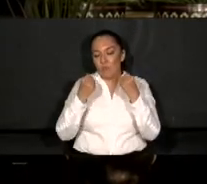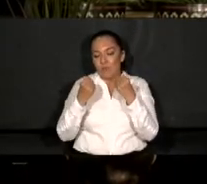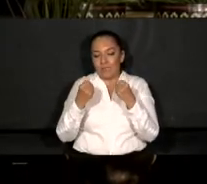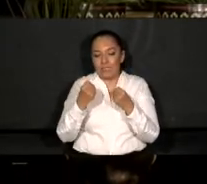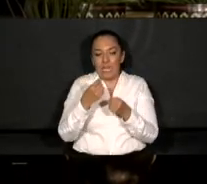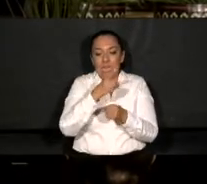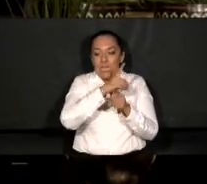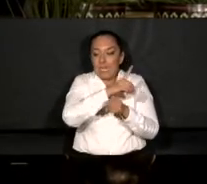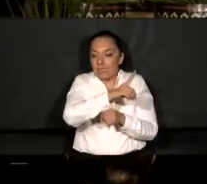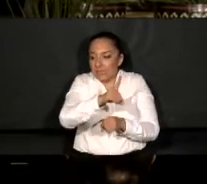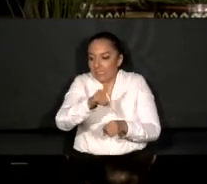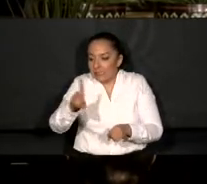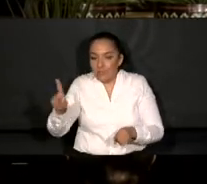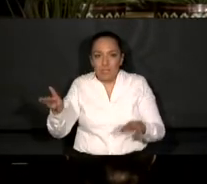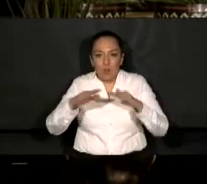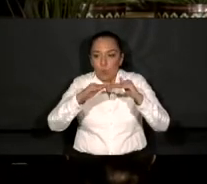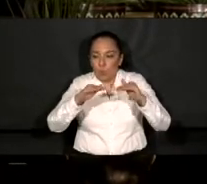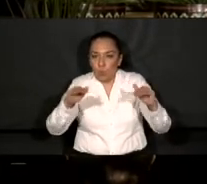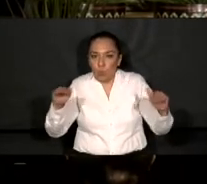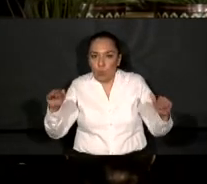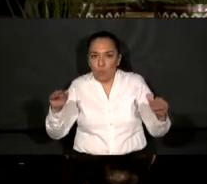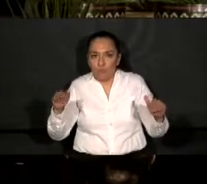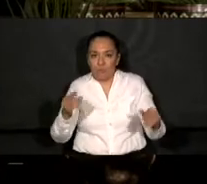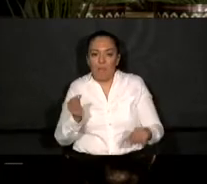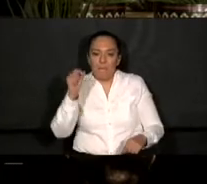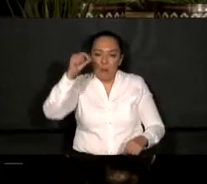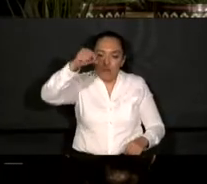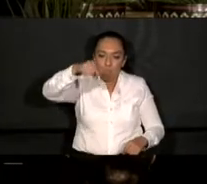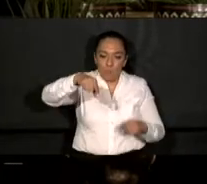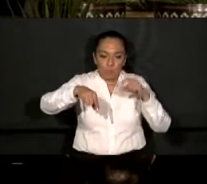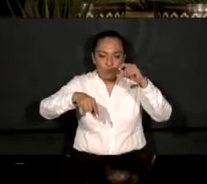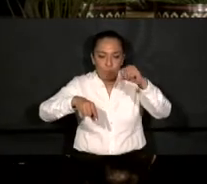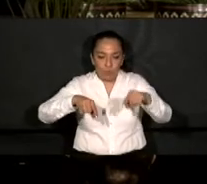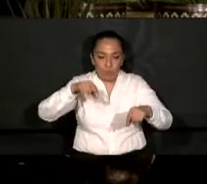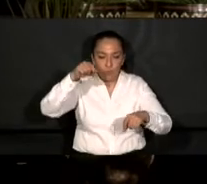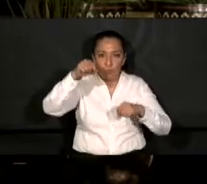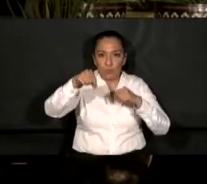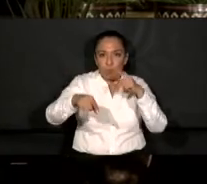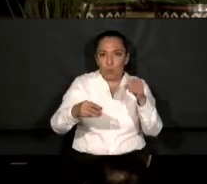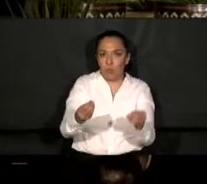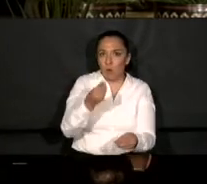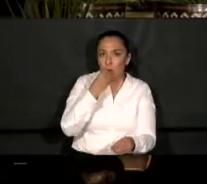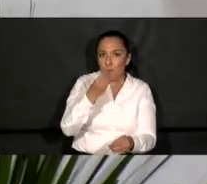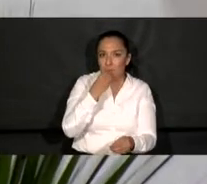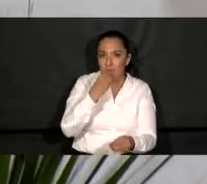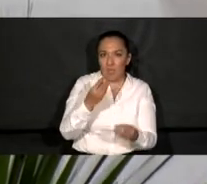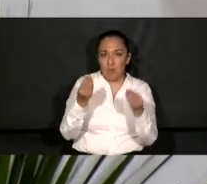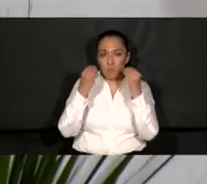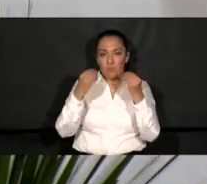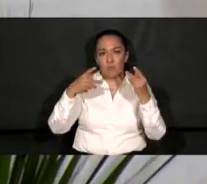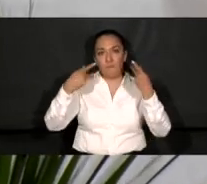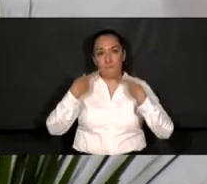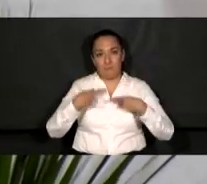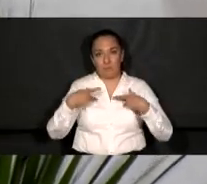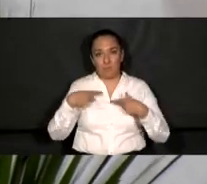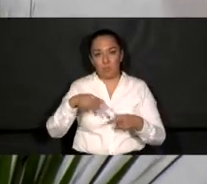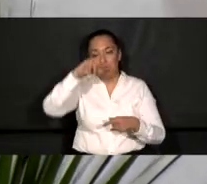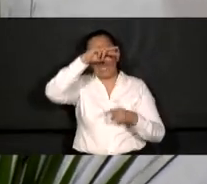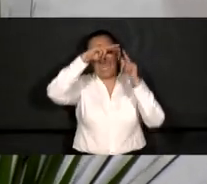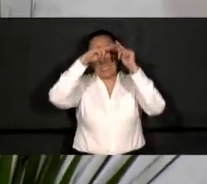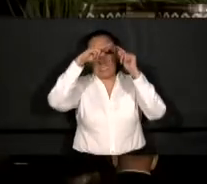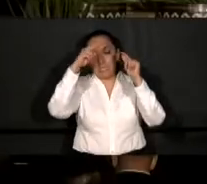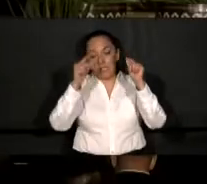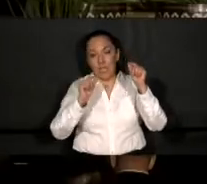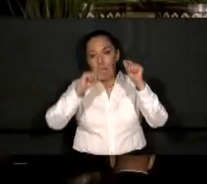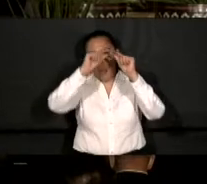Y con ese trabajo han sembrado el alimento que millones de mexicanos han puesto en su mesa durante décadas.